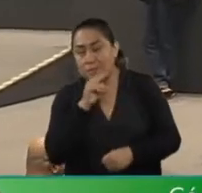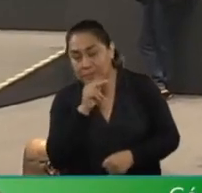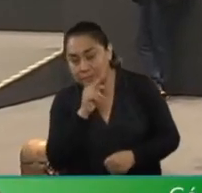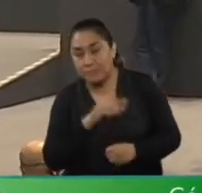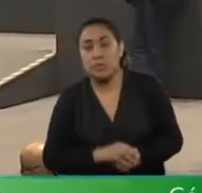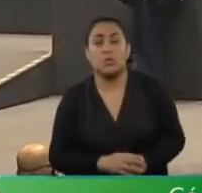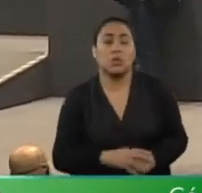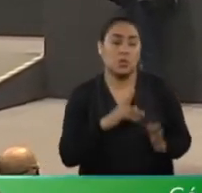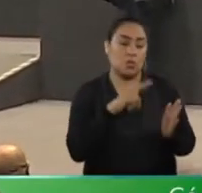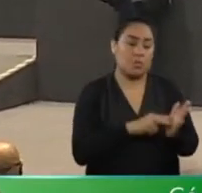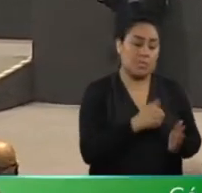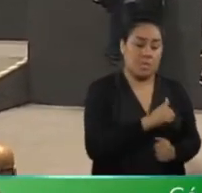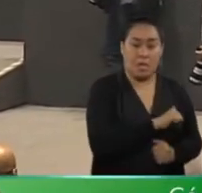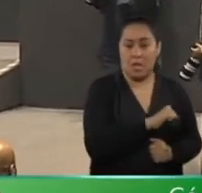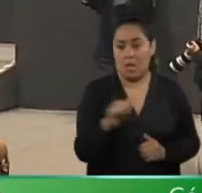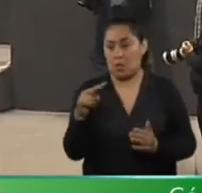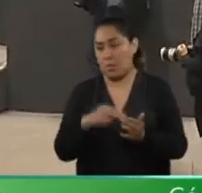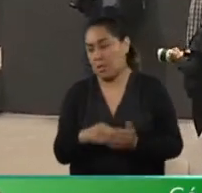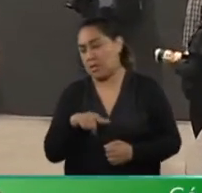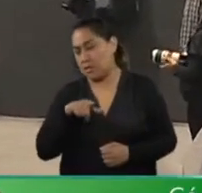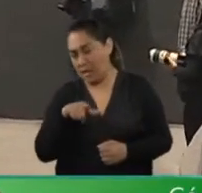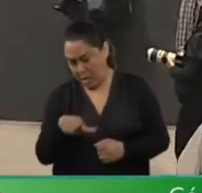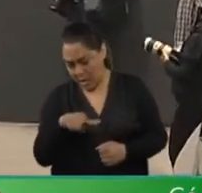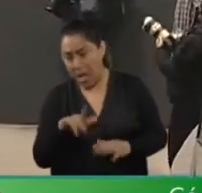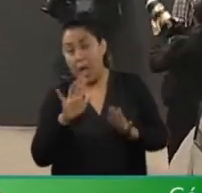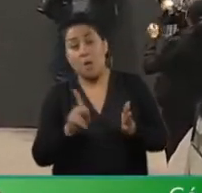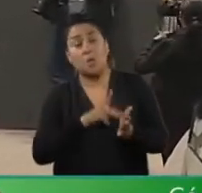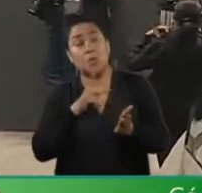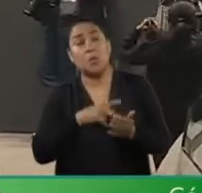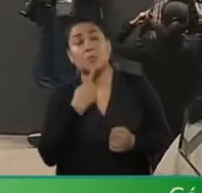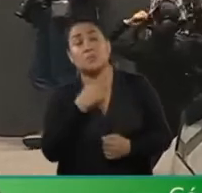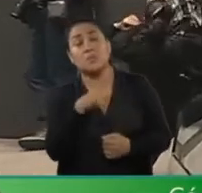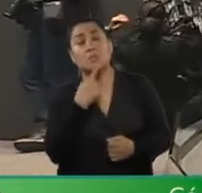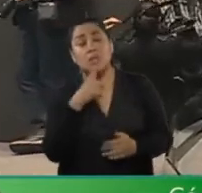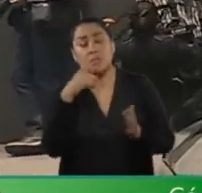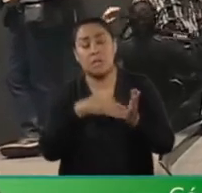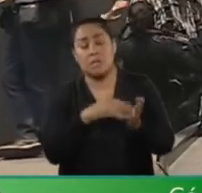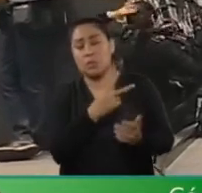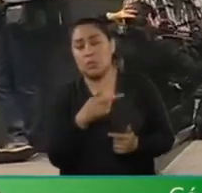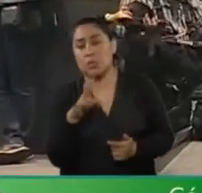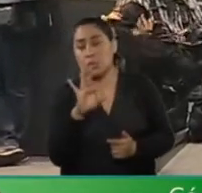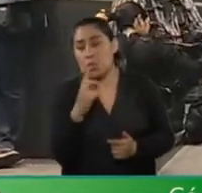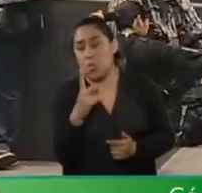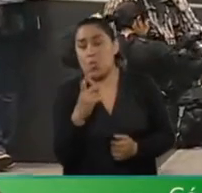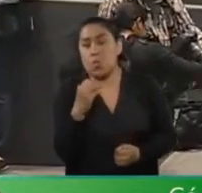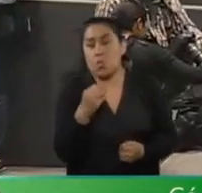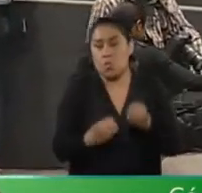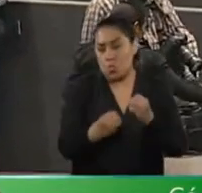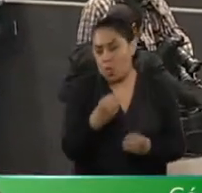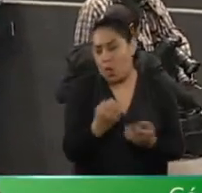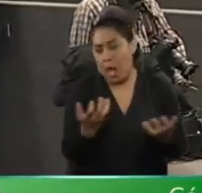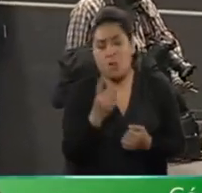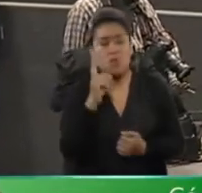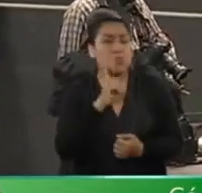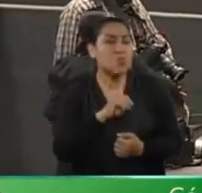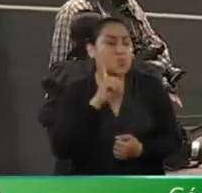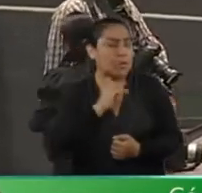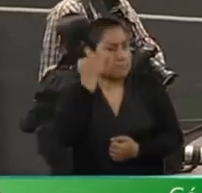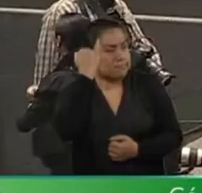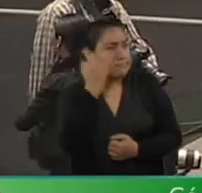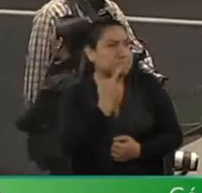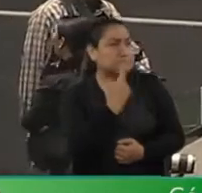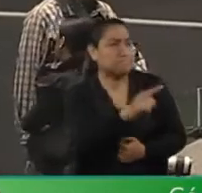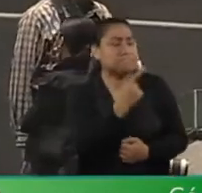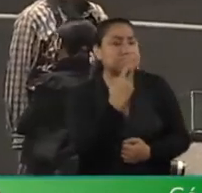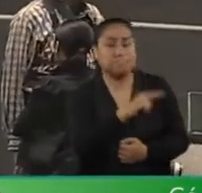a 2017 se interpusieron 1.241 juicios promovidos por mujeres indígenas, a las que